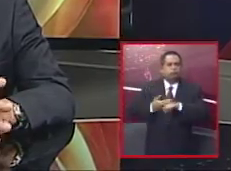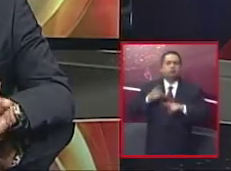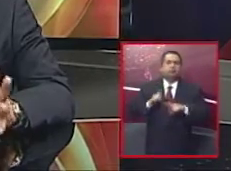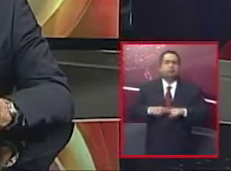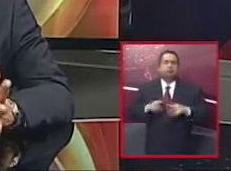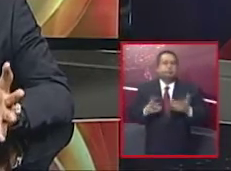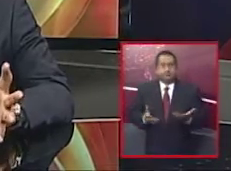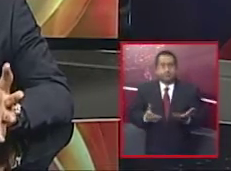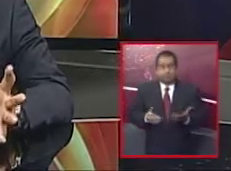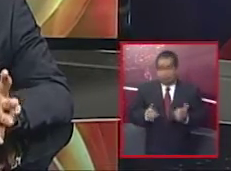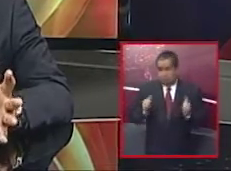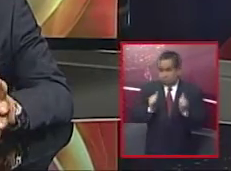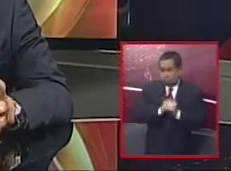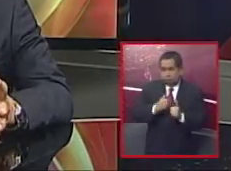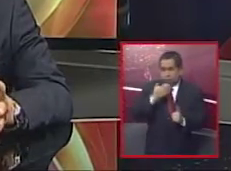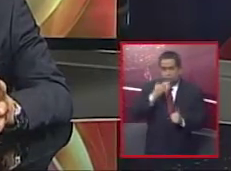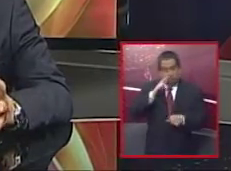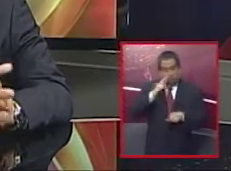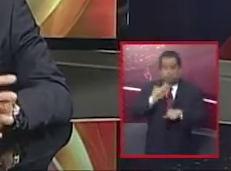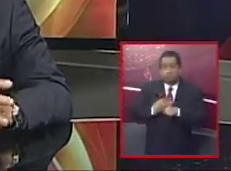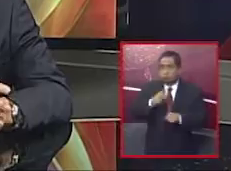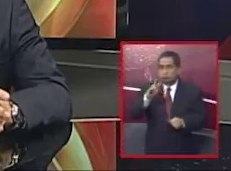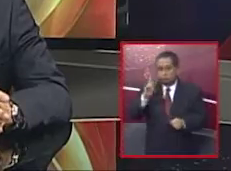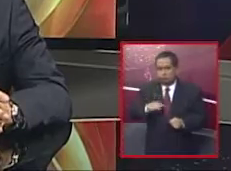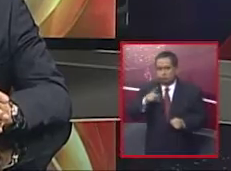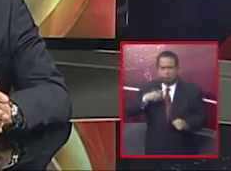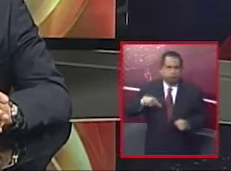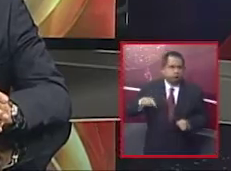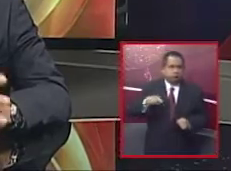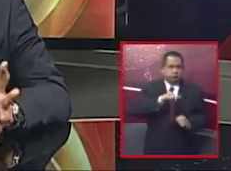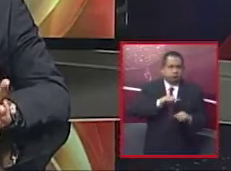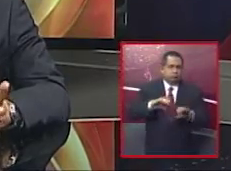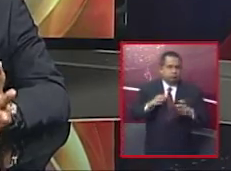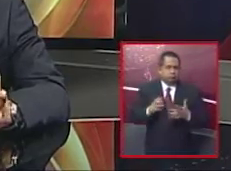también con mucha responsabilidad las